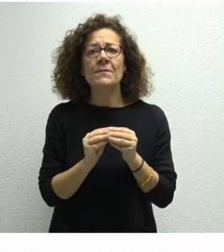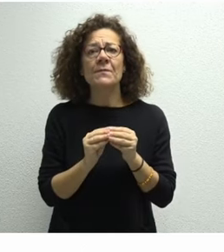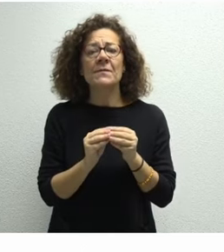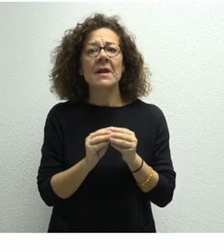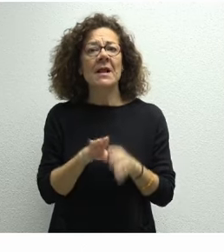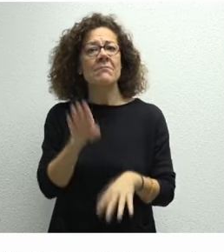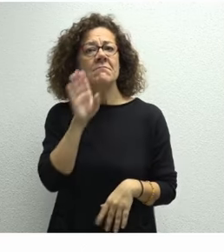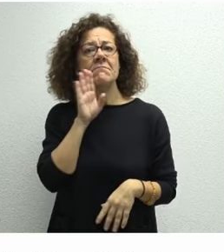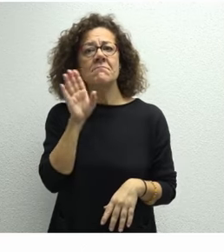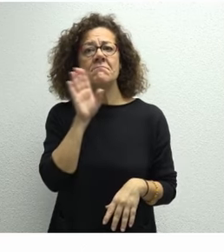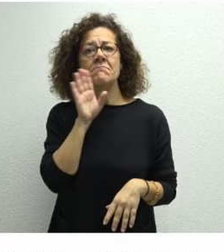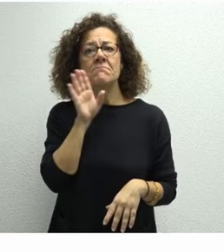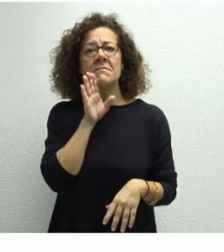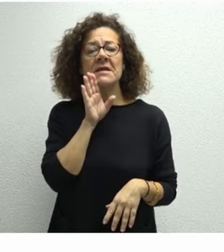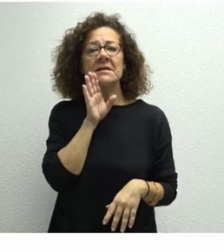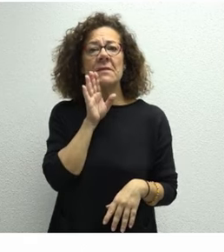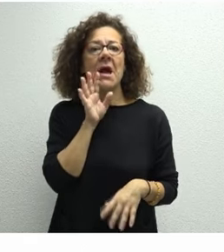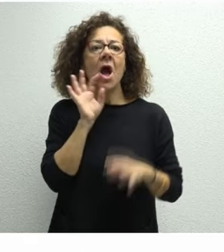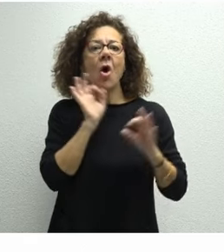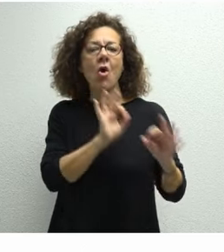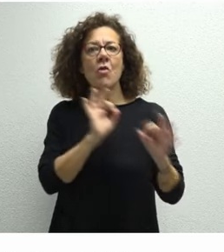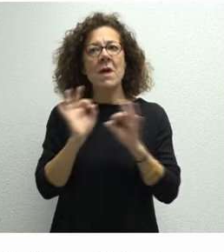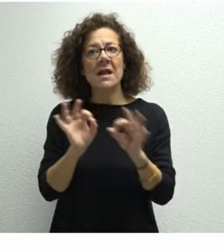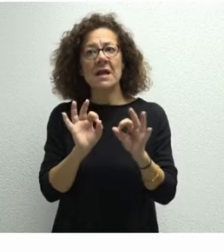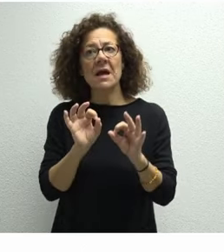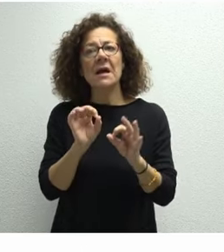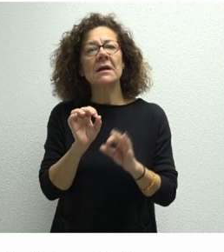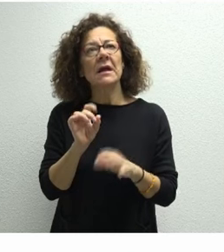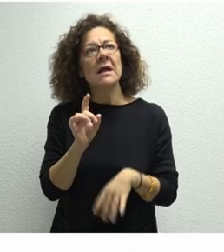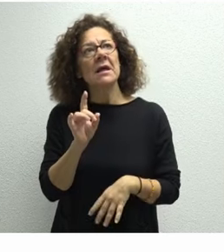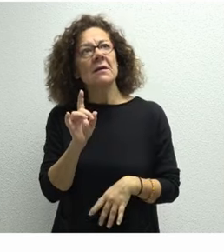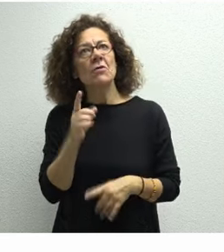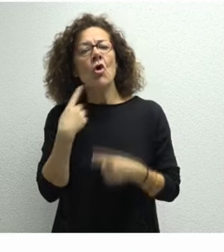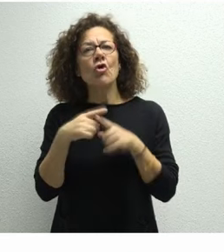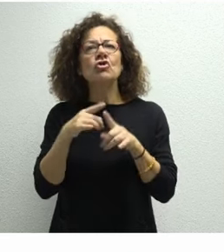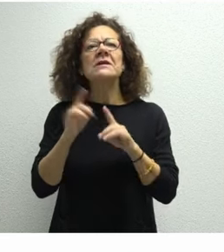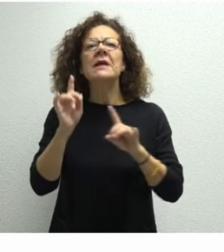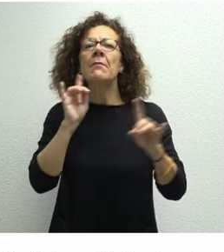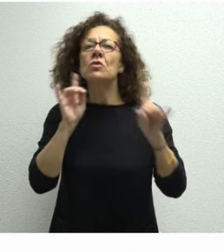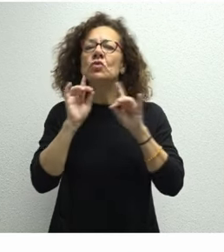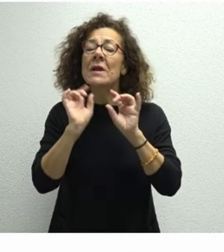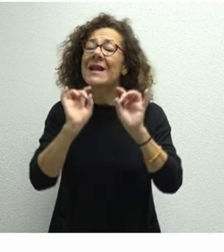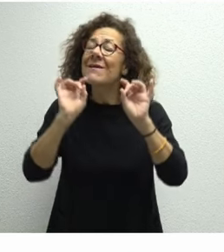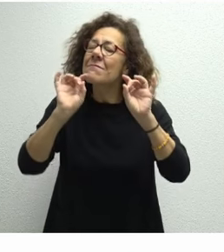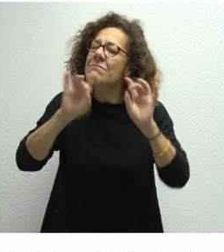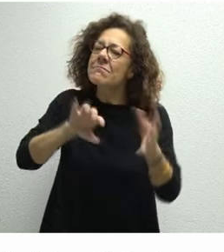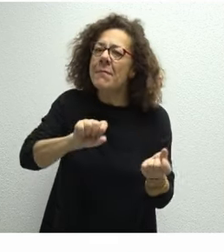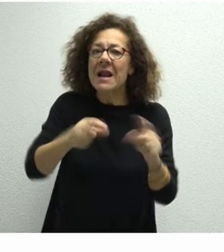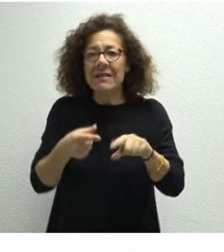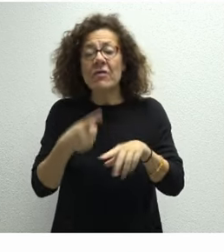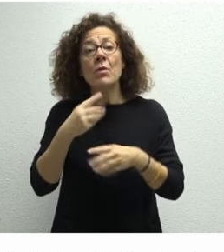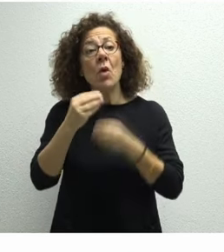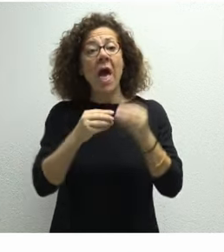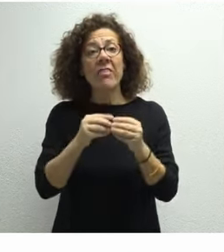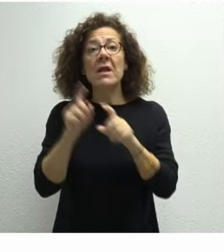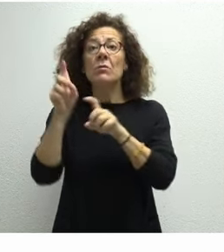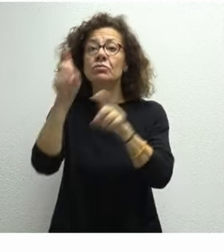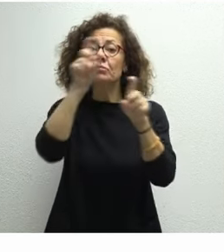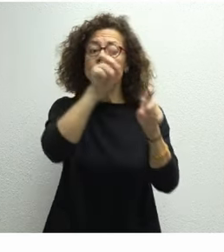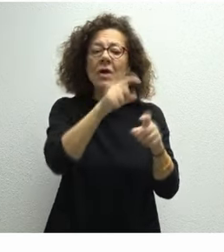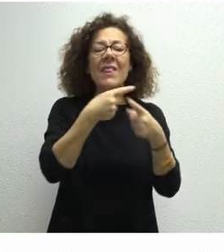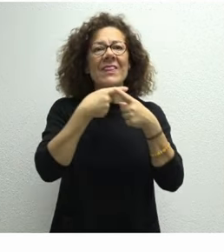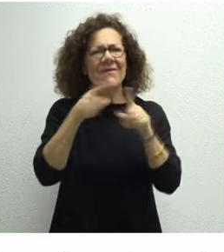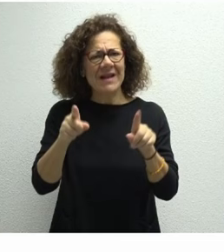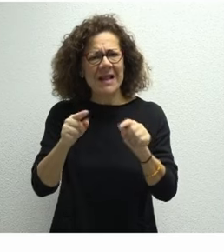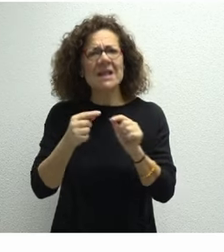misma armonía que suena muy parecido pero podemos hacerlo en lugares tan distintos no tan